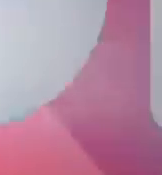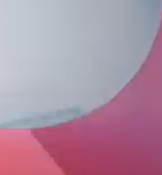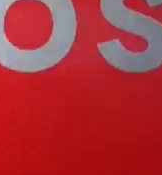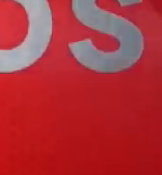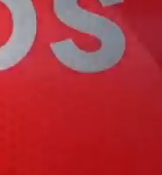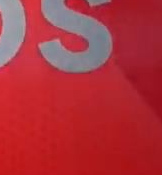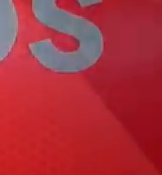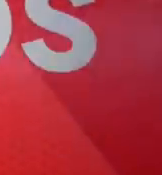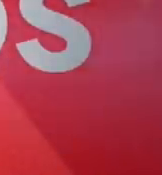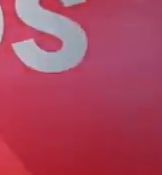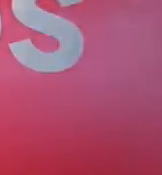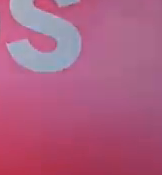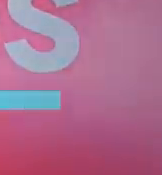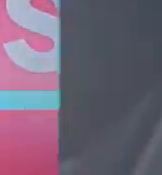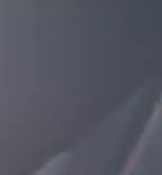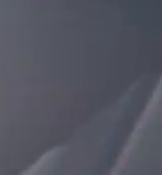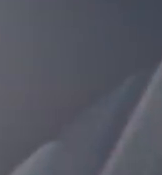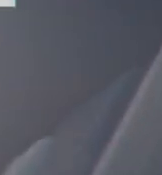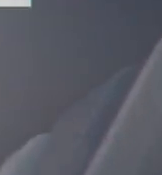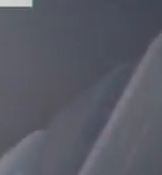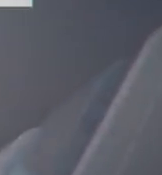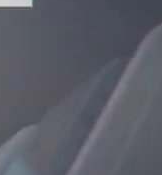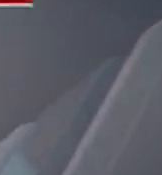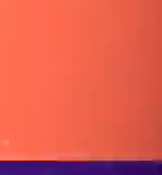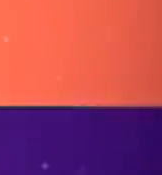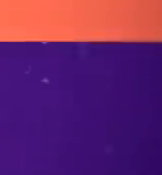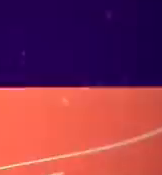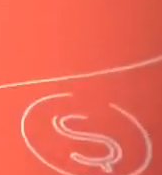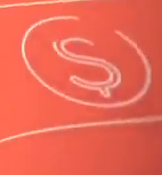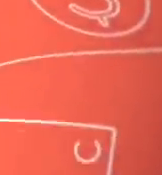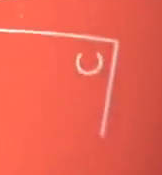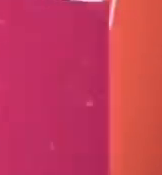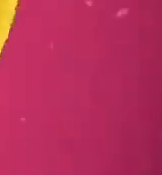Ya volvimos con 24 Horas Central.